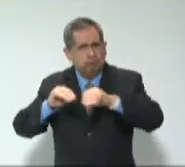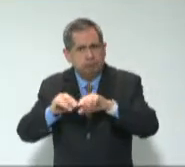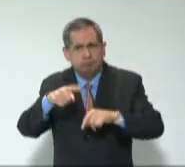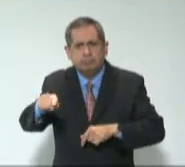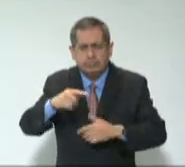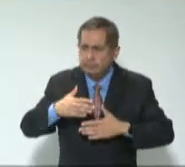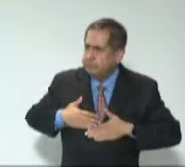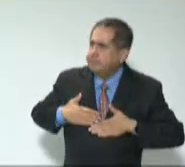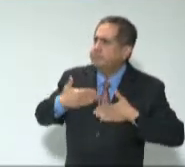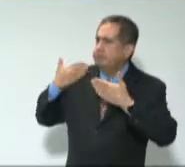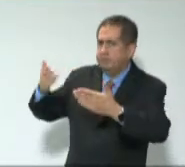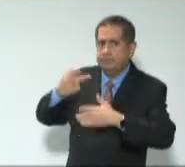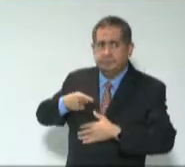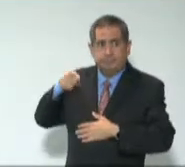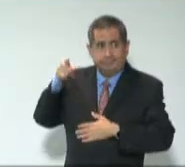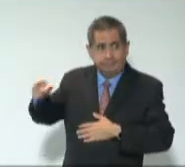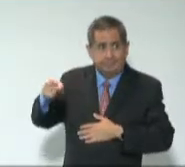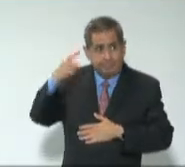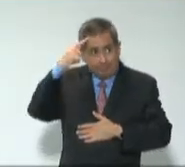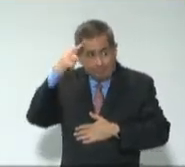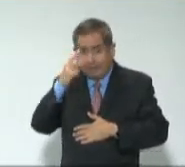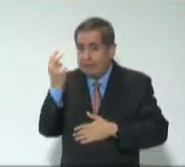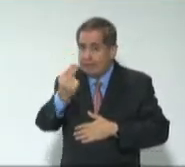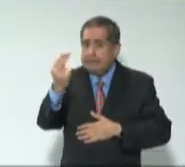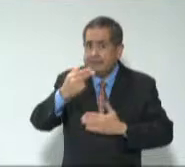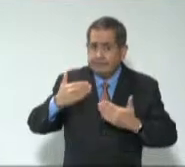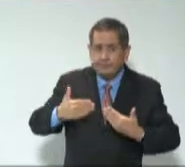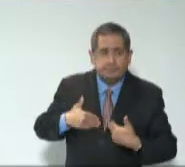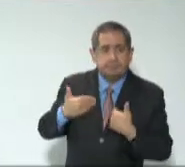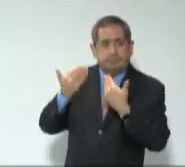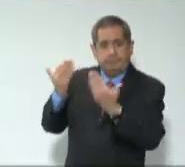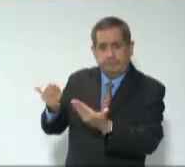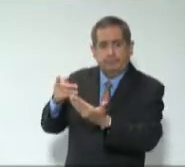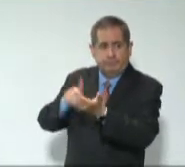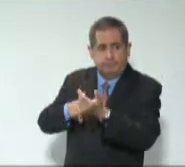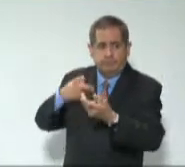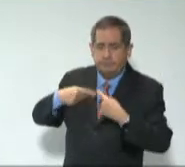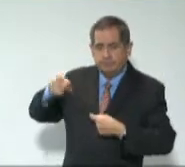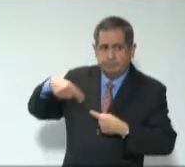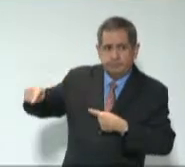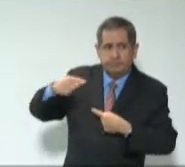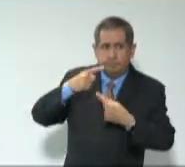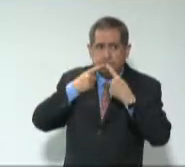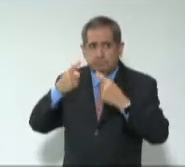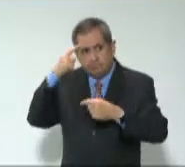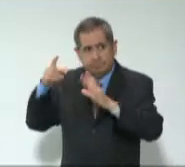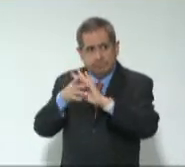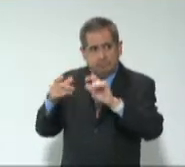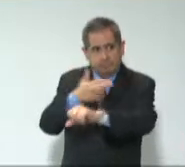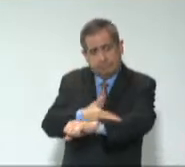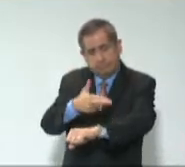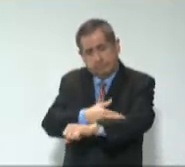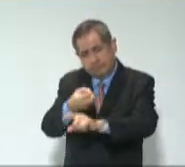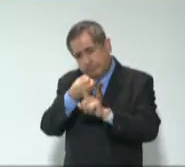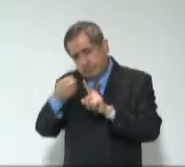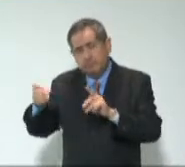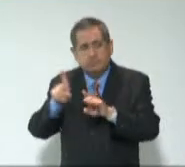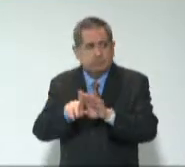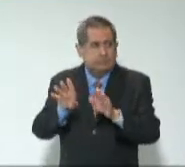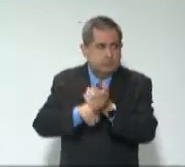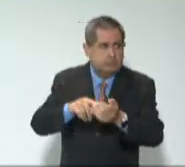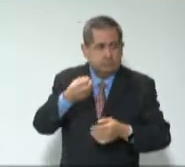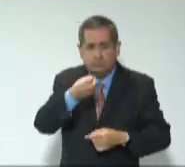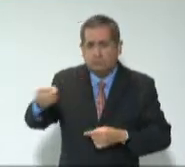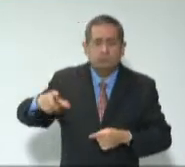el sector público ojo eh la confianza es una necesidad primaria también para la realización y el funcionamiento del gobierno abierto